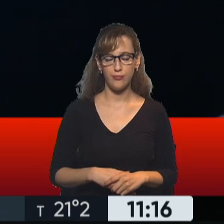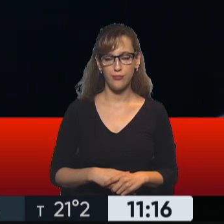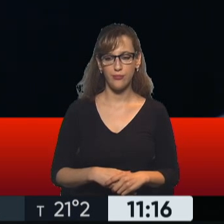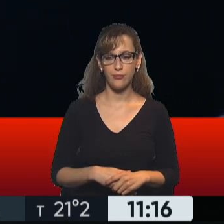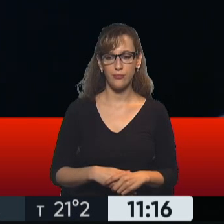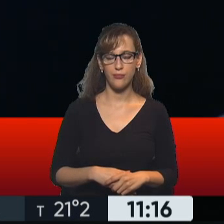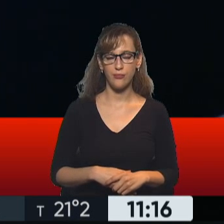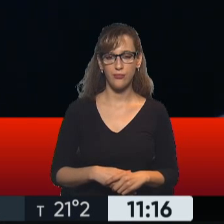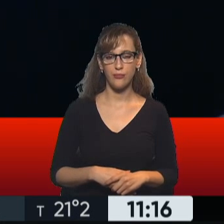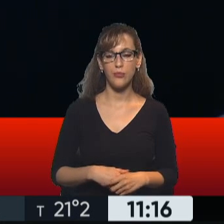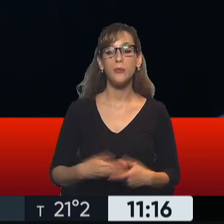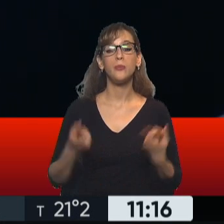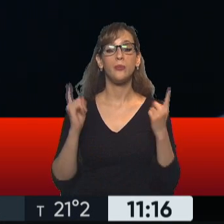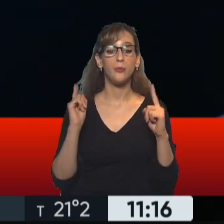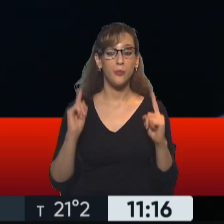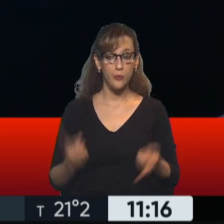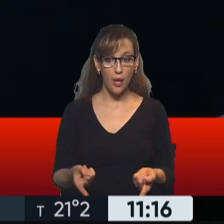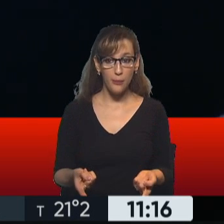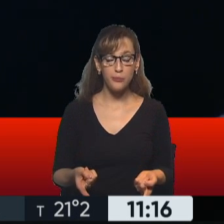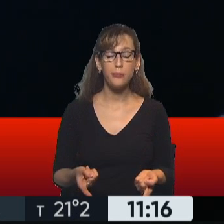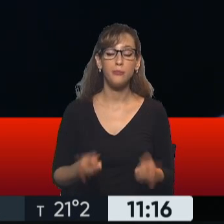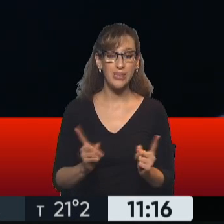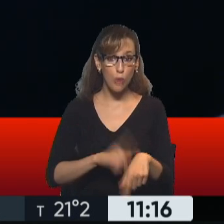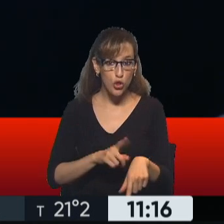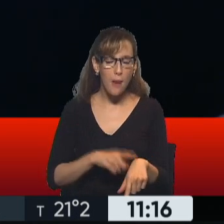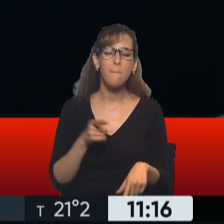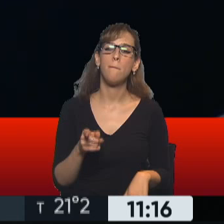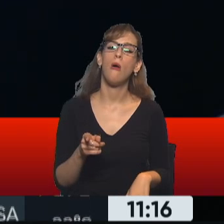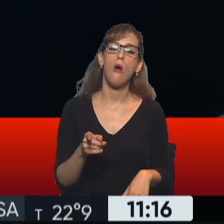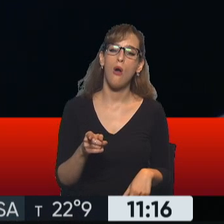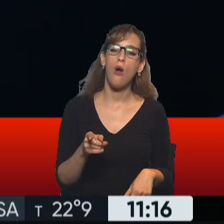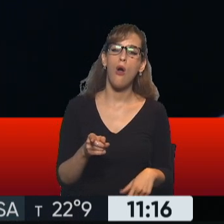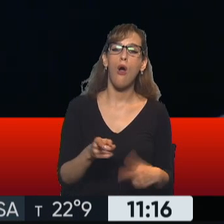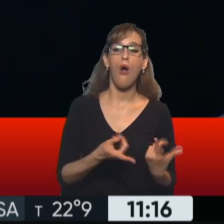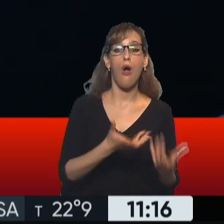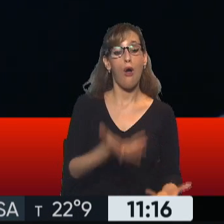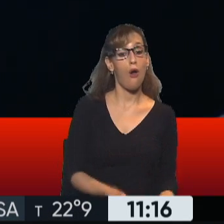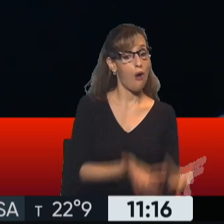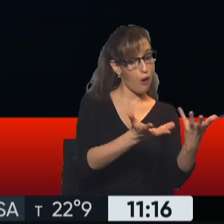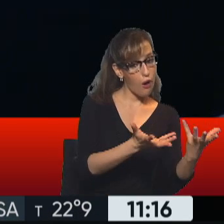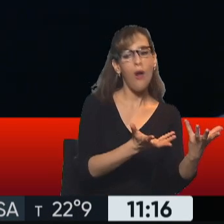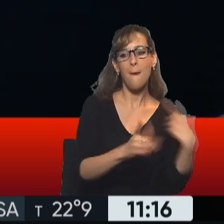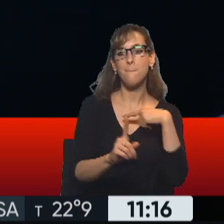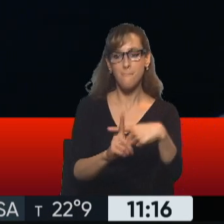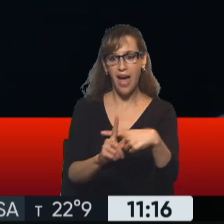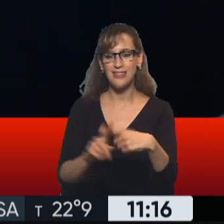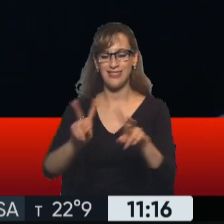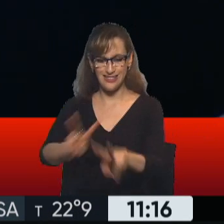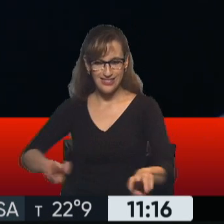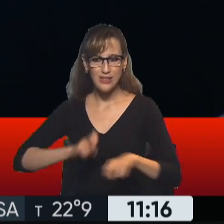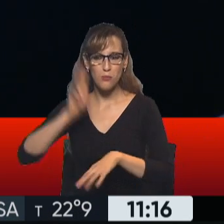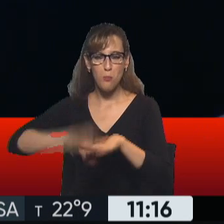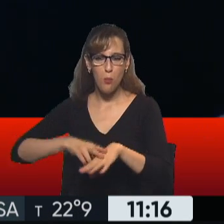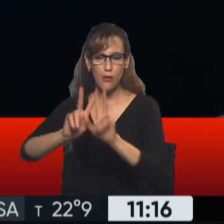internacional, y al mismo tiempo poder ir teniendo un fortalecimiento de la recaudación impositiva, tanto por